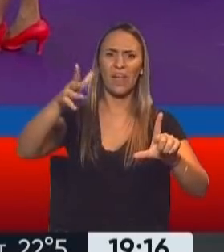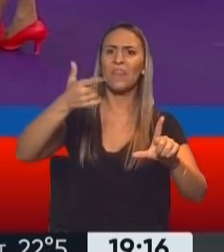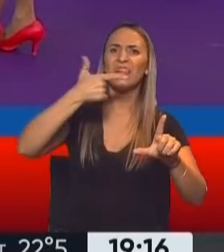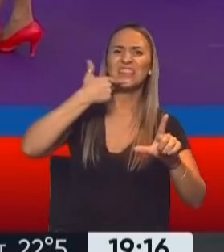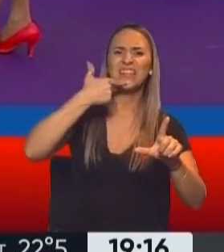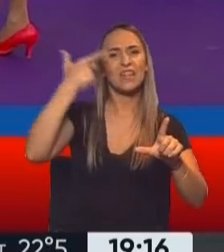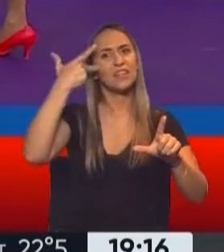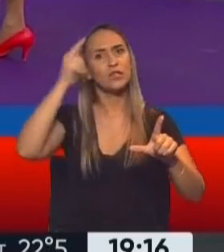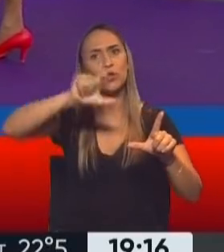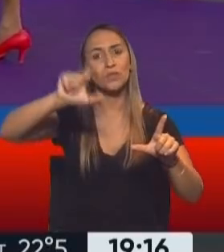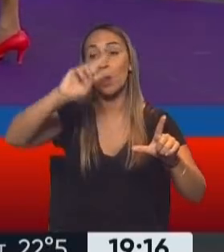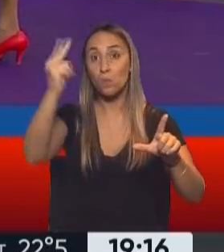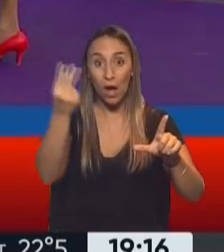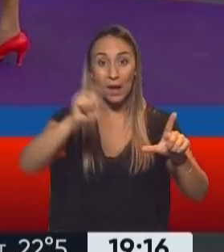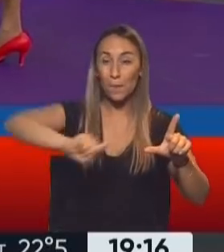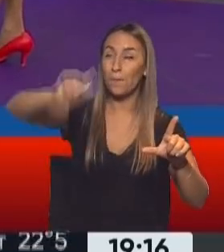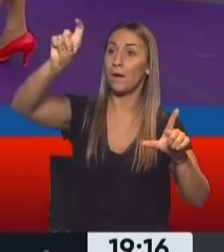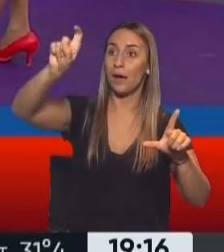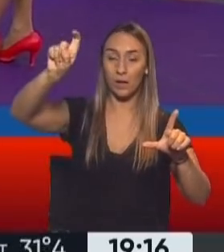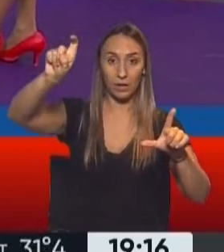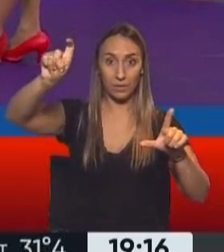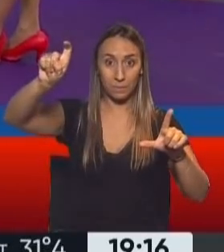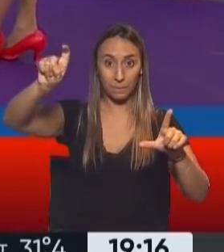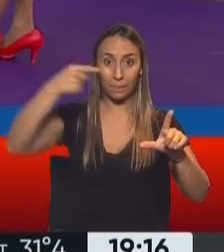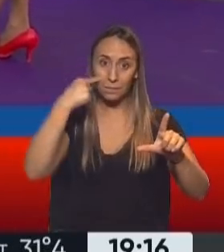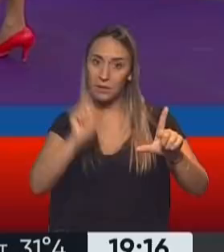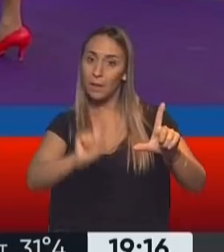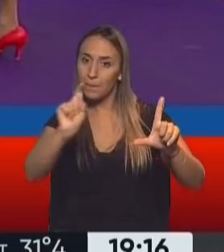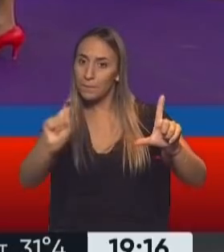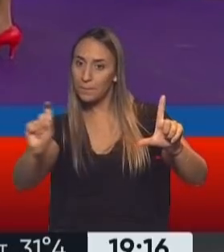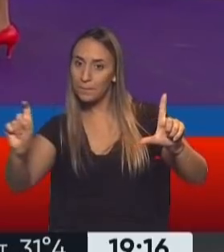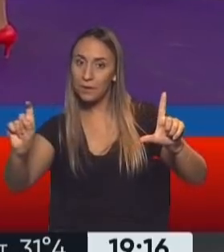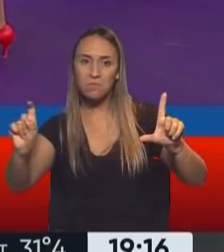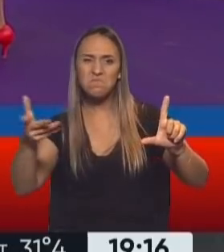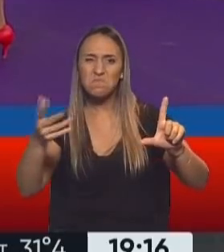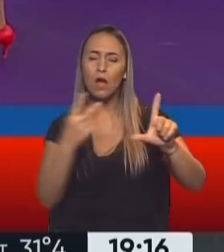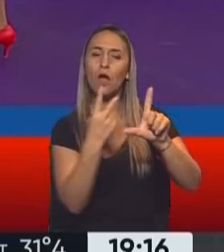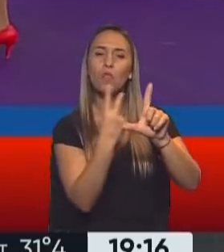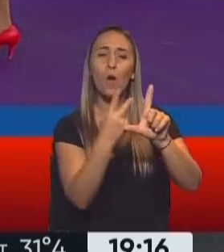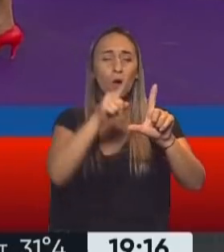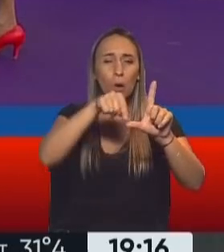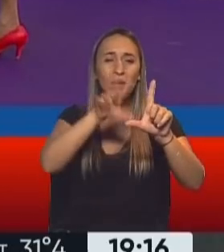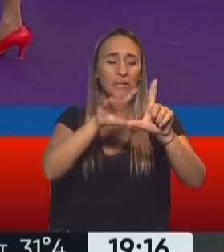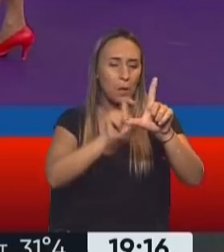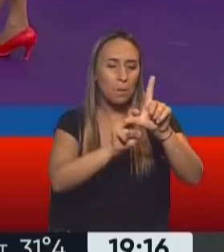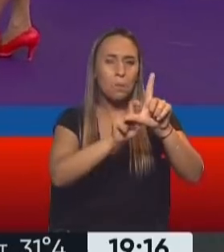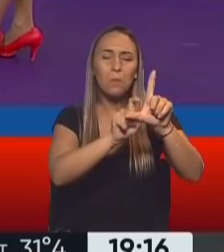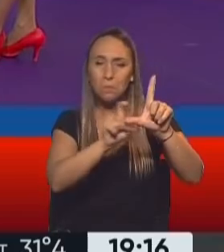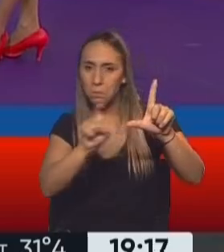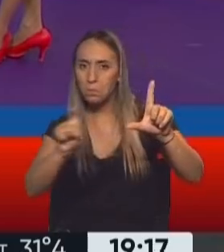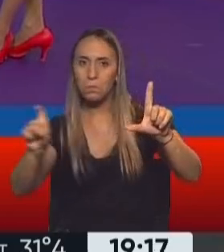tener en los no vacunados por 100.000 habitantes. Y fíjese acá, no supera el 2.5,